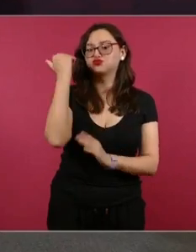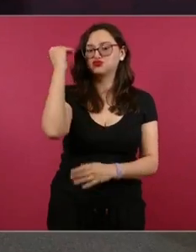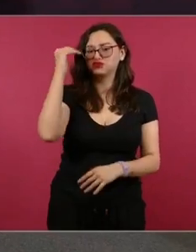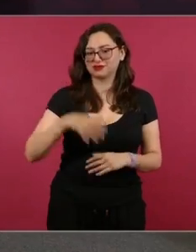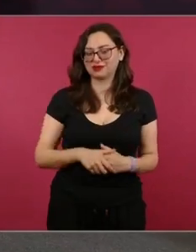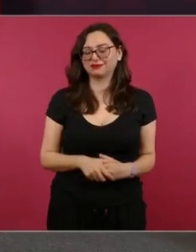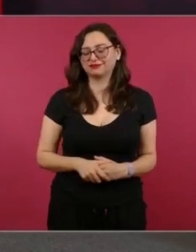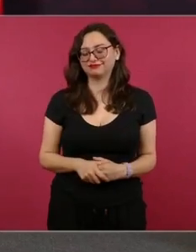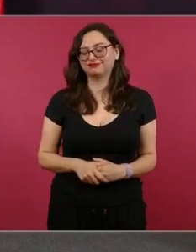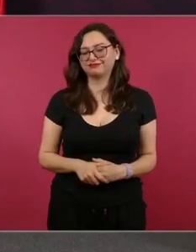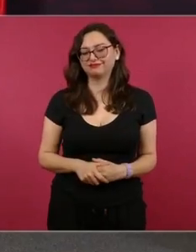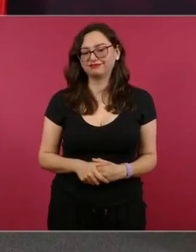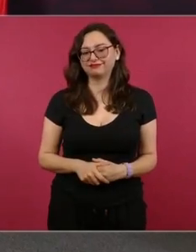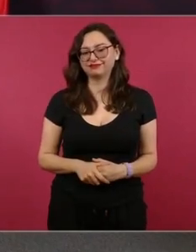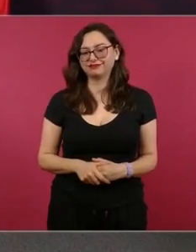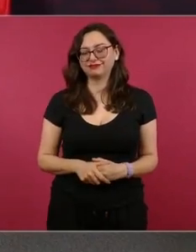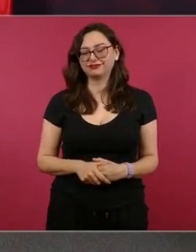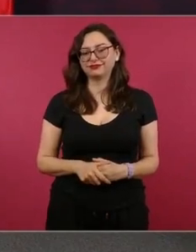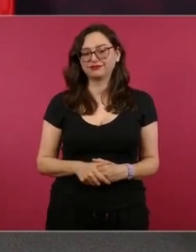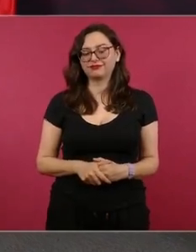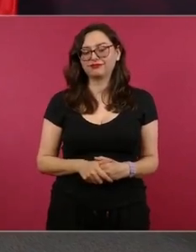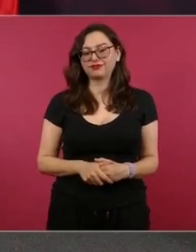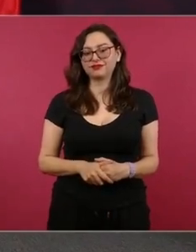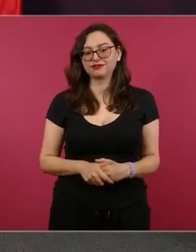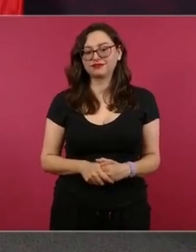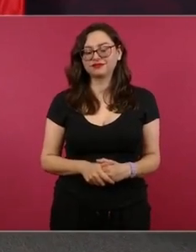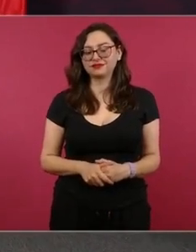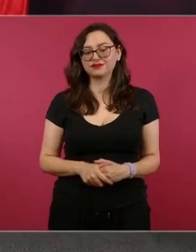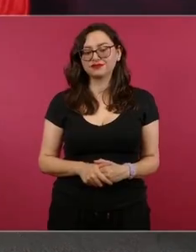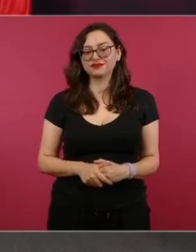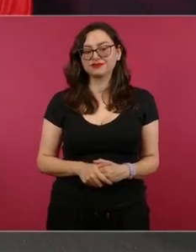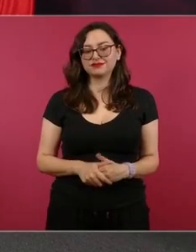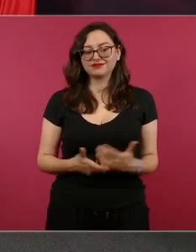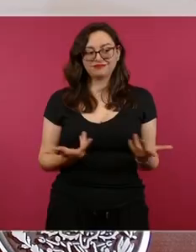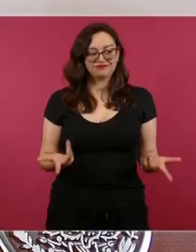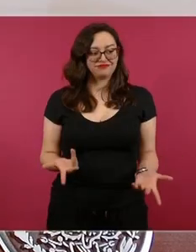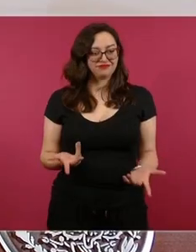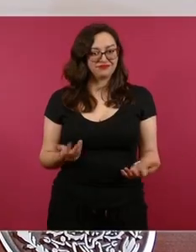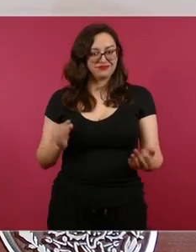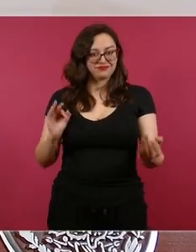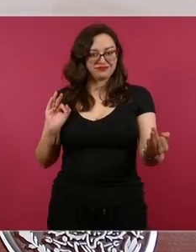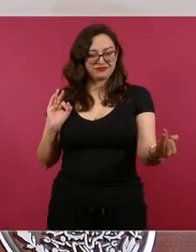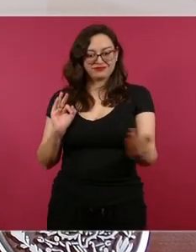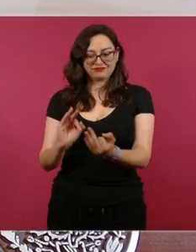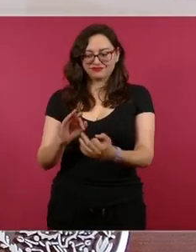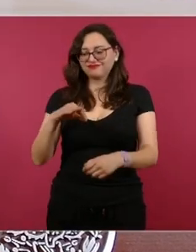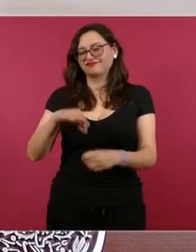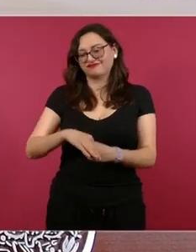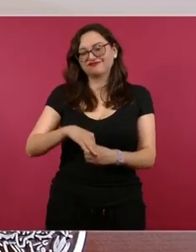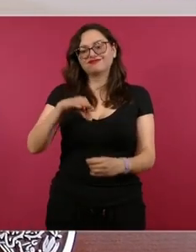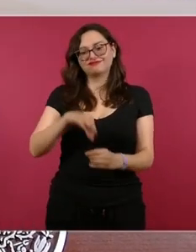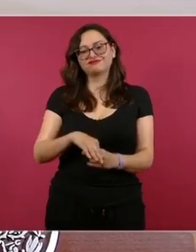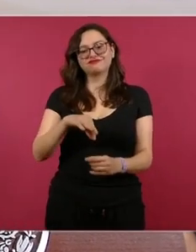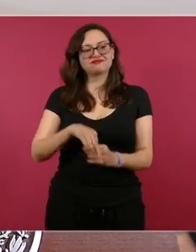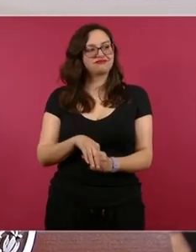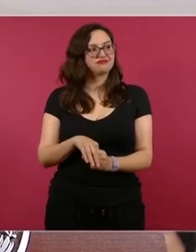y pues estamos, ¿cuánto falta para las elecciones?